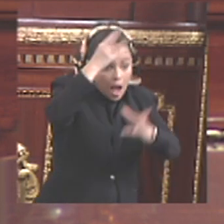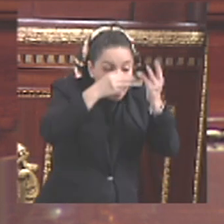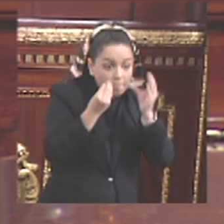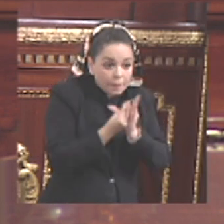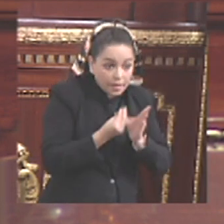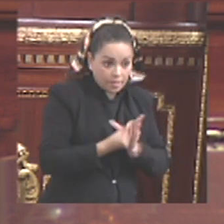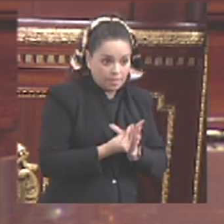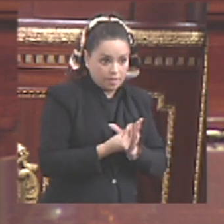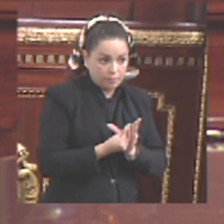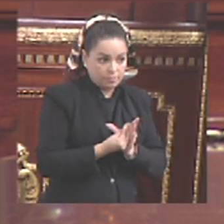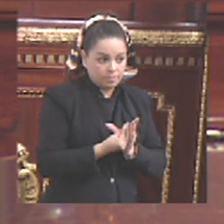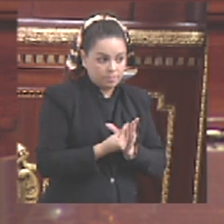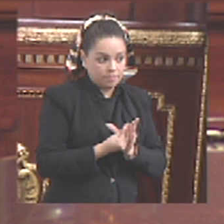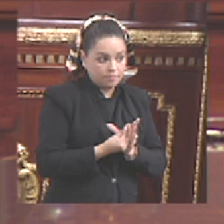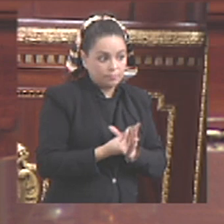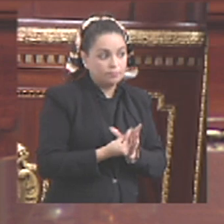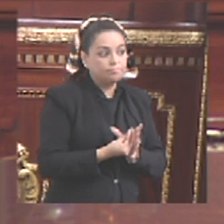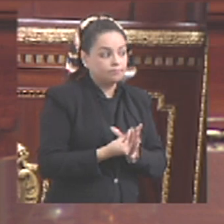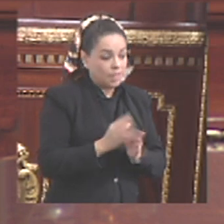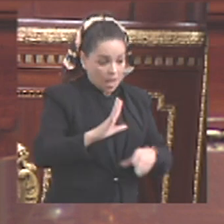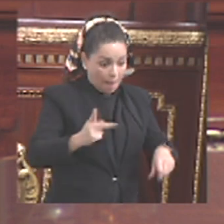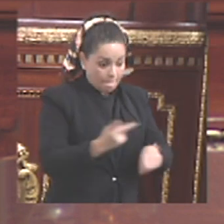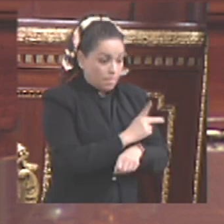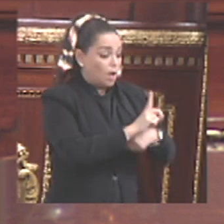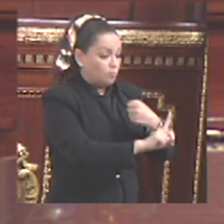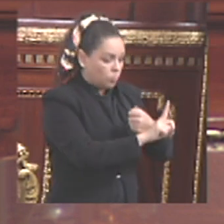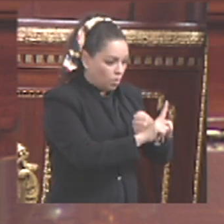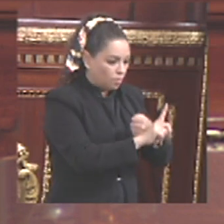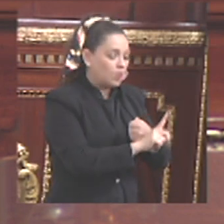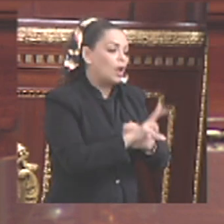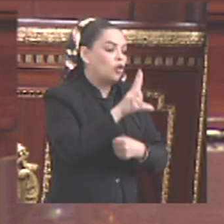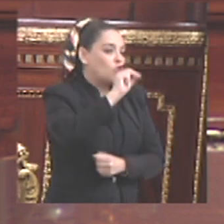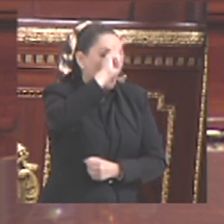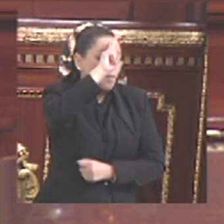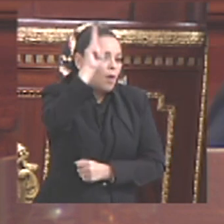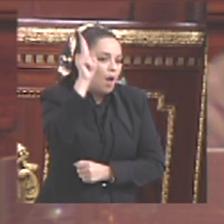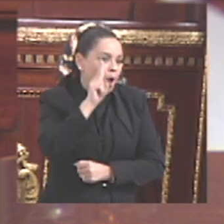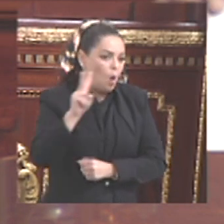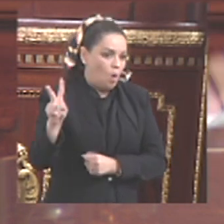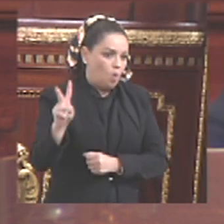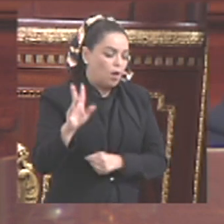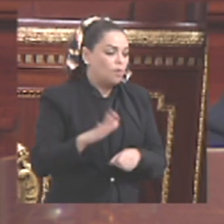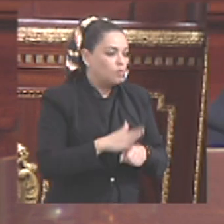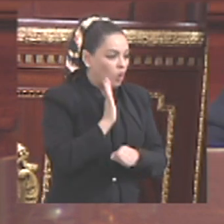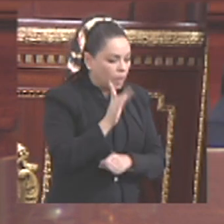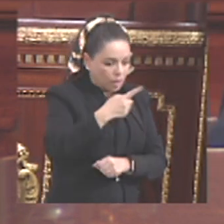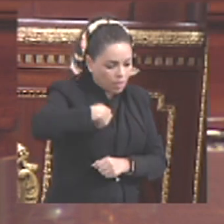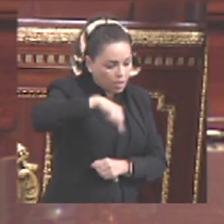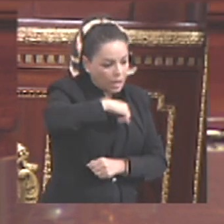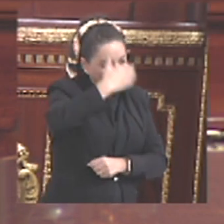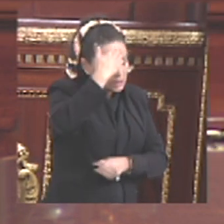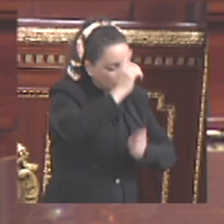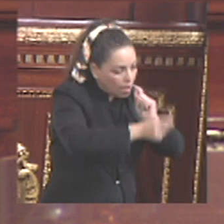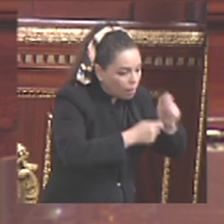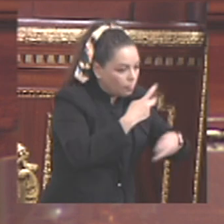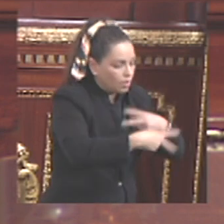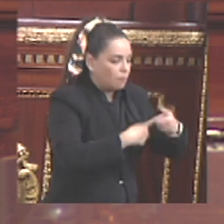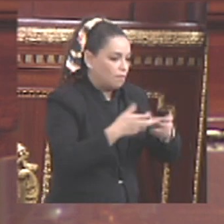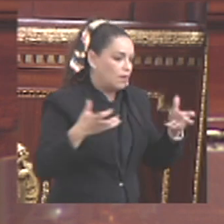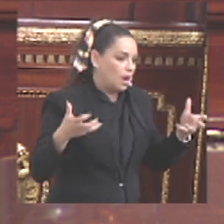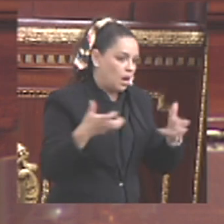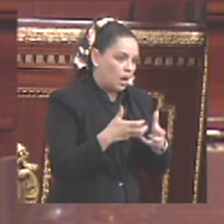una catástrofe mayor y salvaguardar la vida y el patrimonio de los habitantes de nuestra